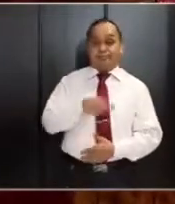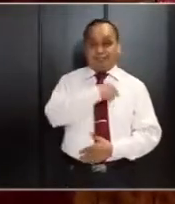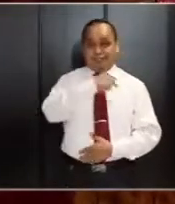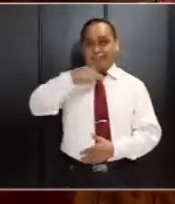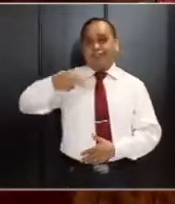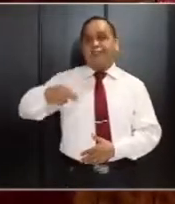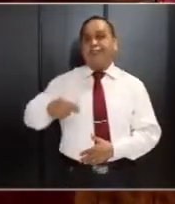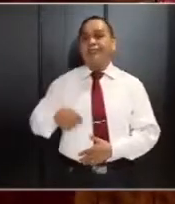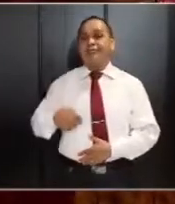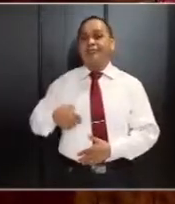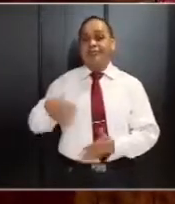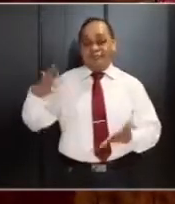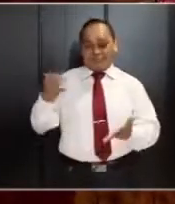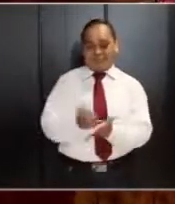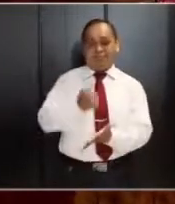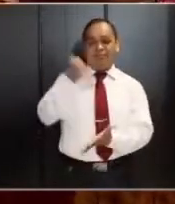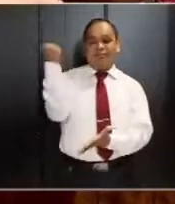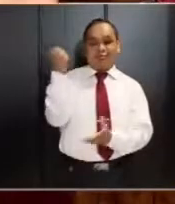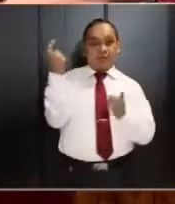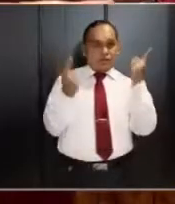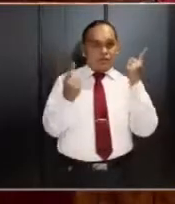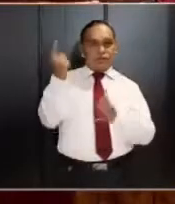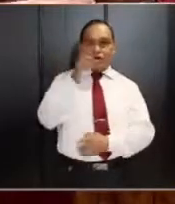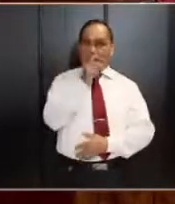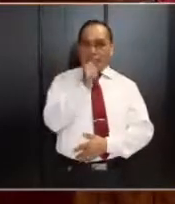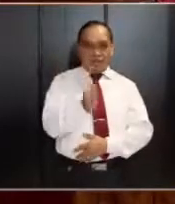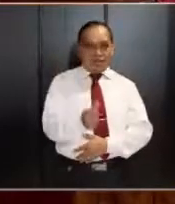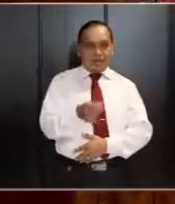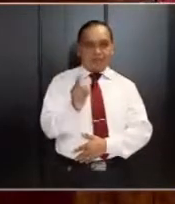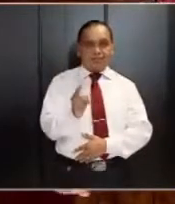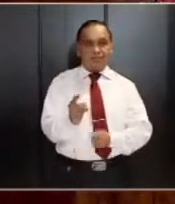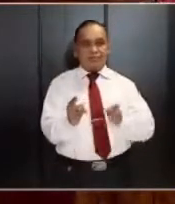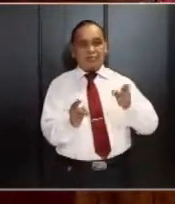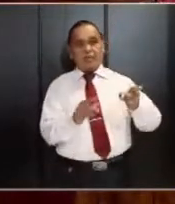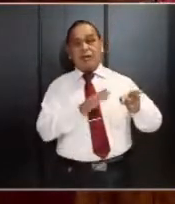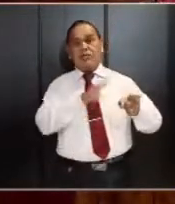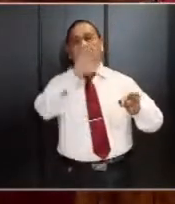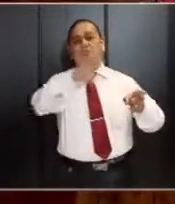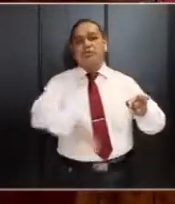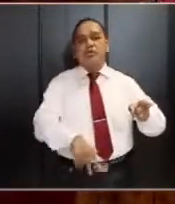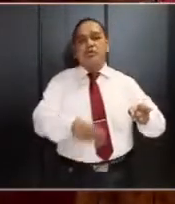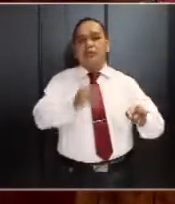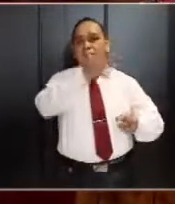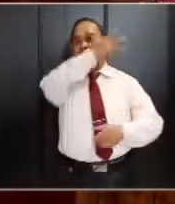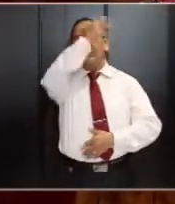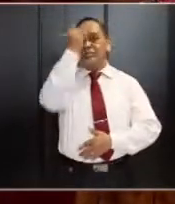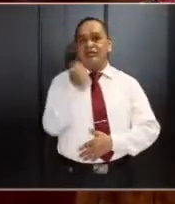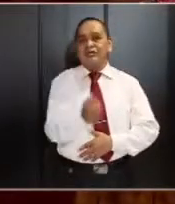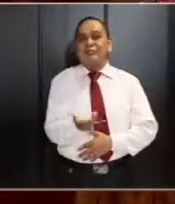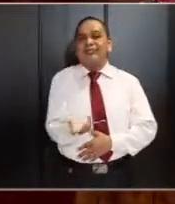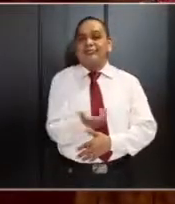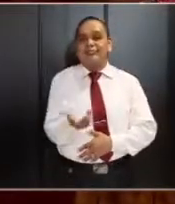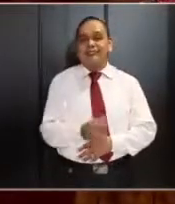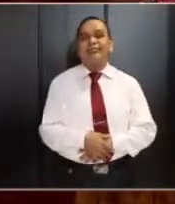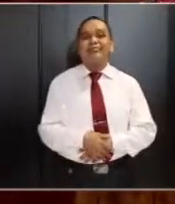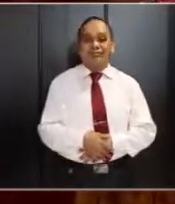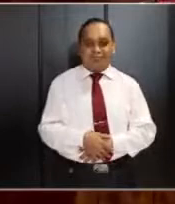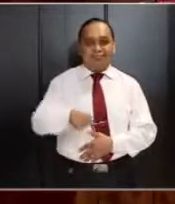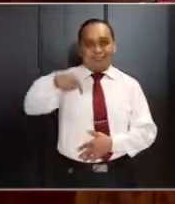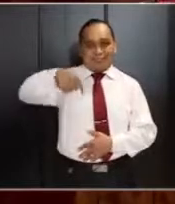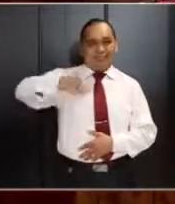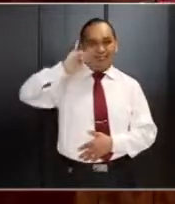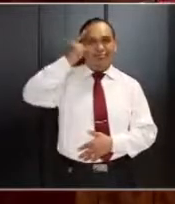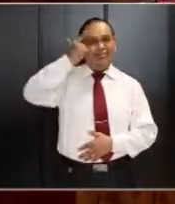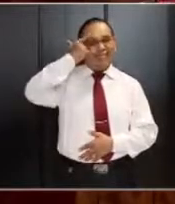a ganar, no nos queda la menor duda. Le digo, pero si este señor ya está muerto y no lo sabe, aquí en Campeche cavó su